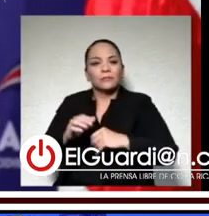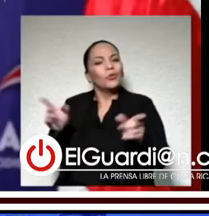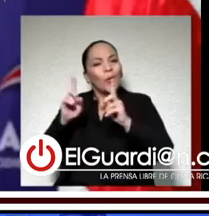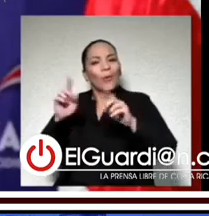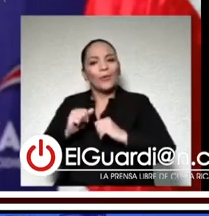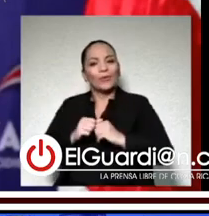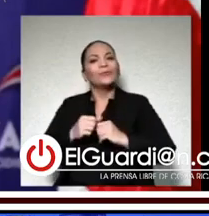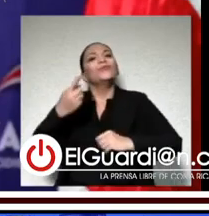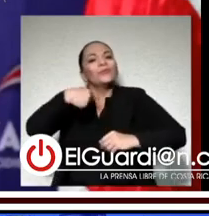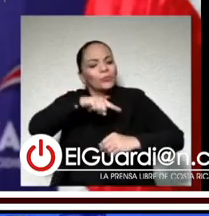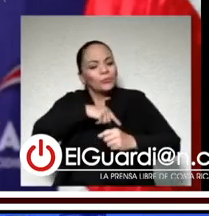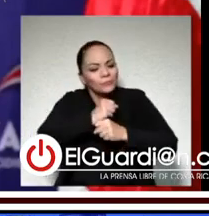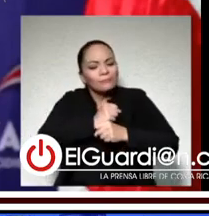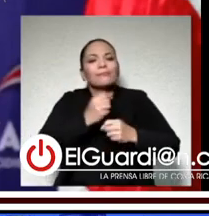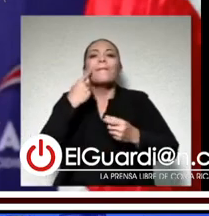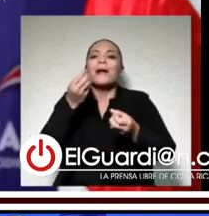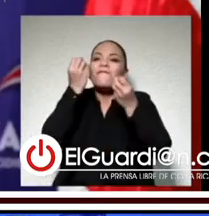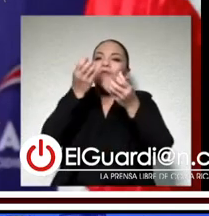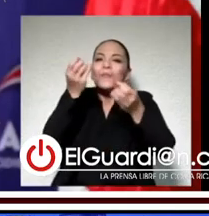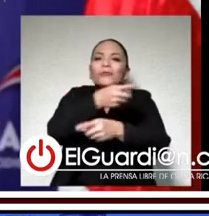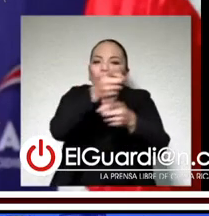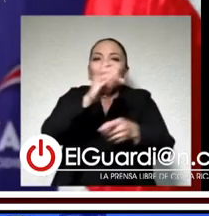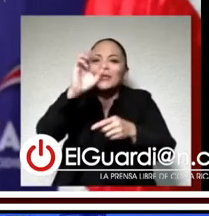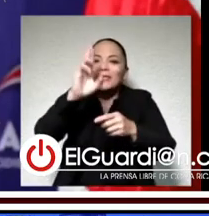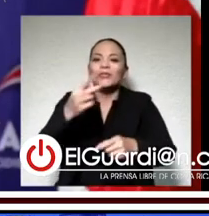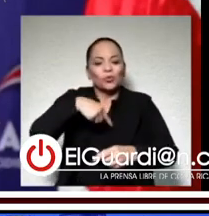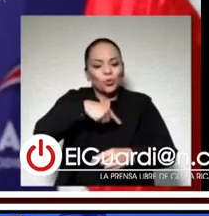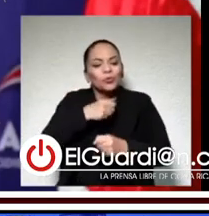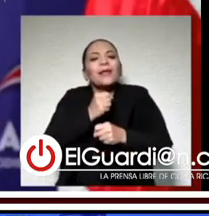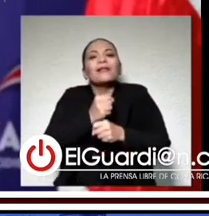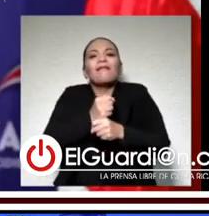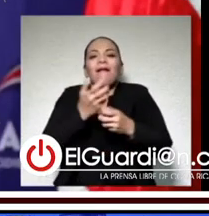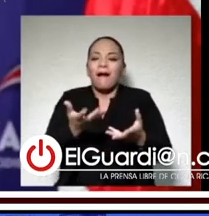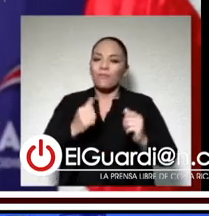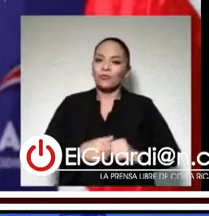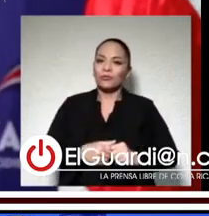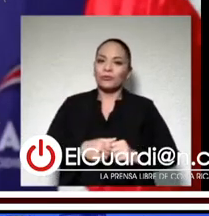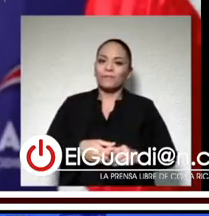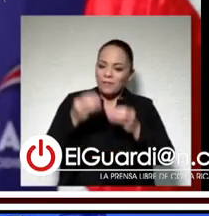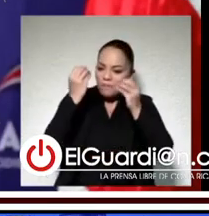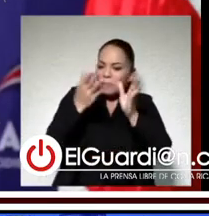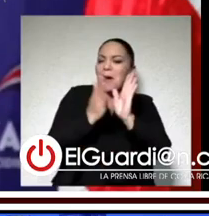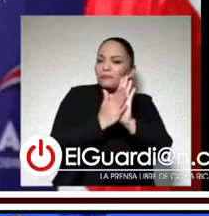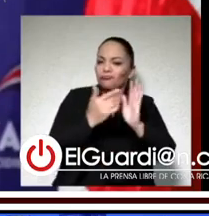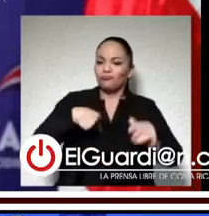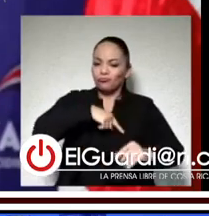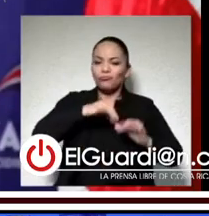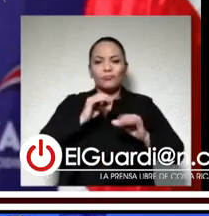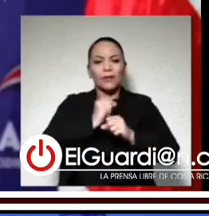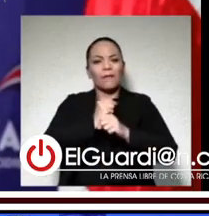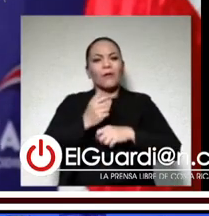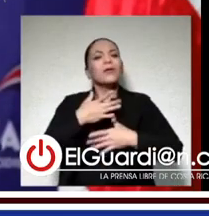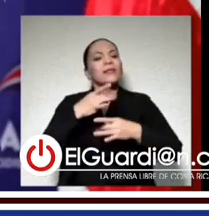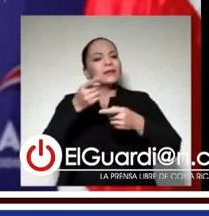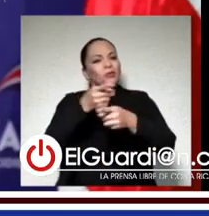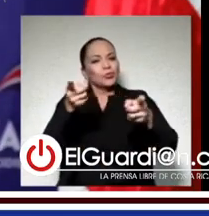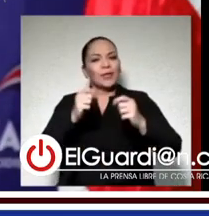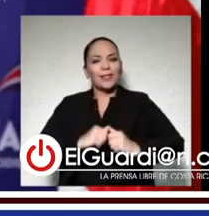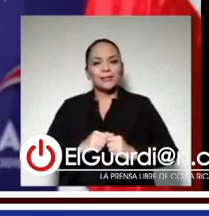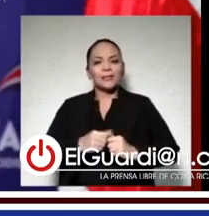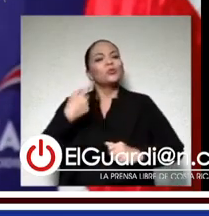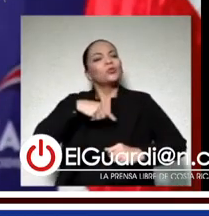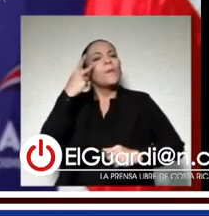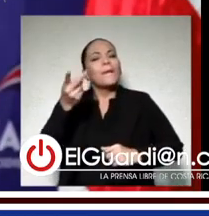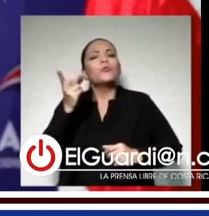los miércoles en su casa? ¿Qué es lo que a usted le interesa? ¿Qué vemos donde le aprieta el